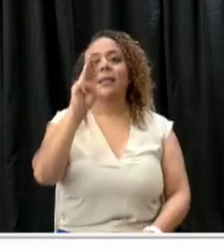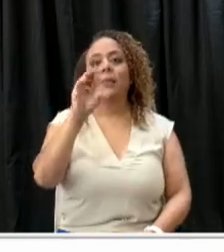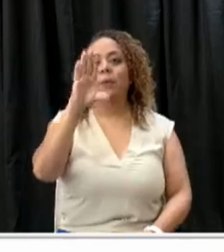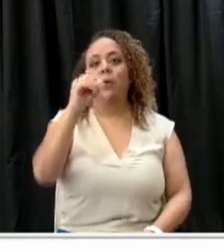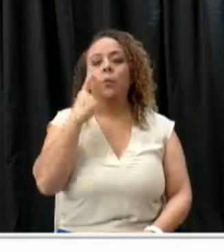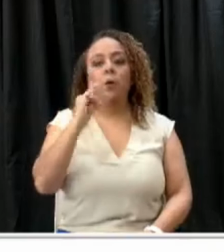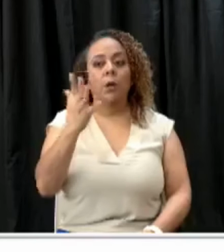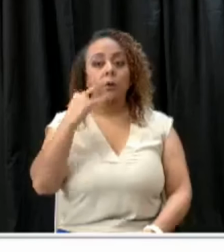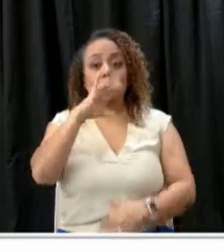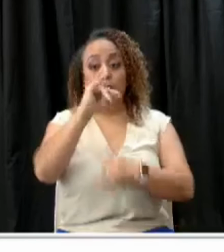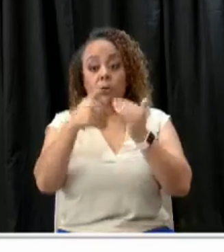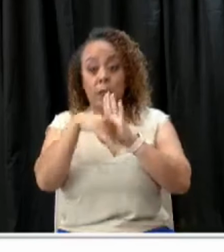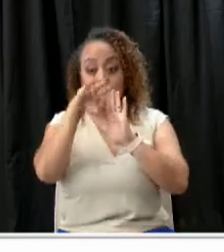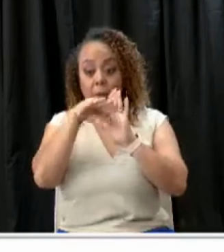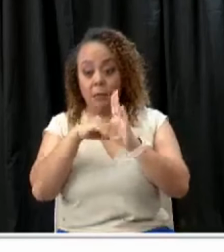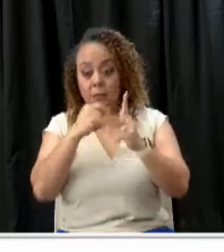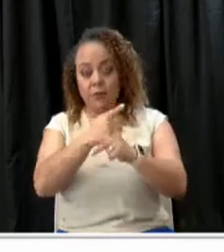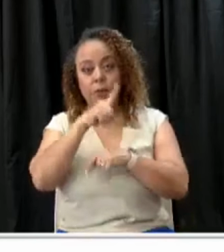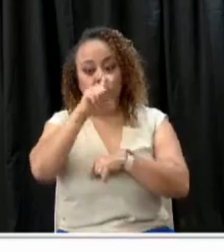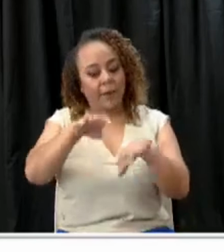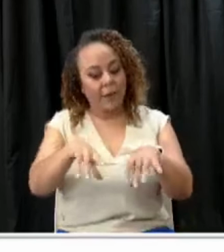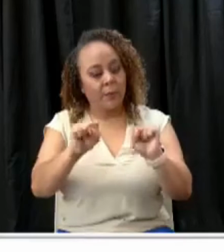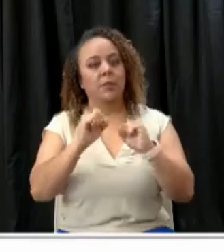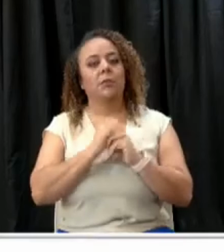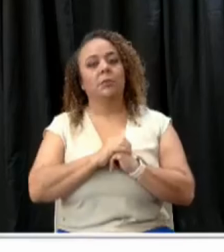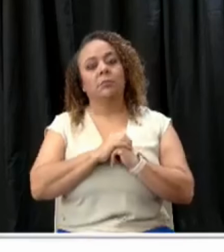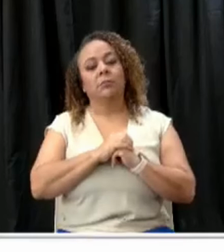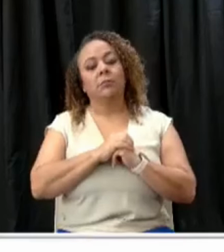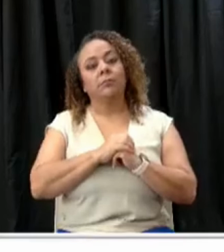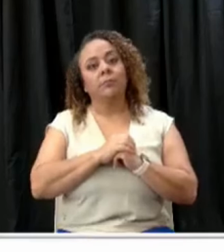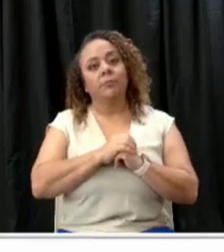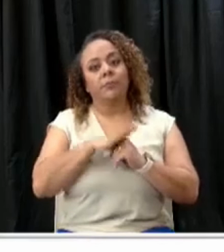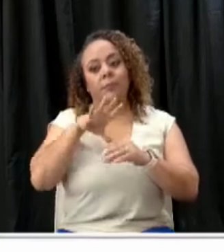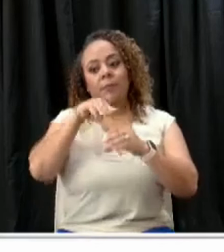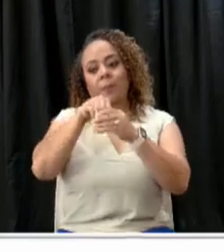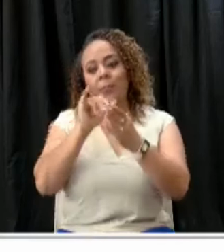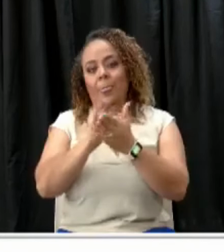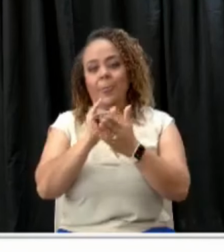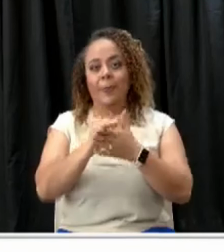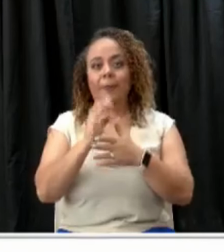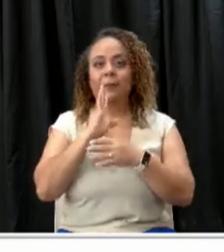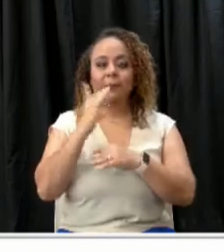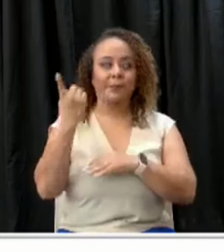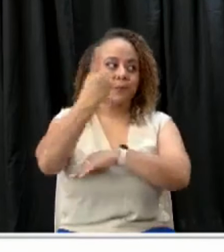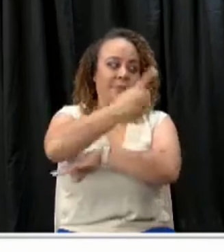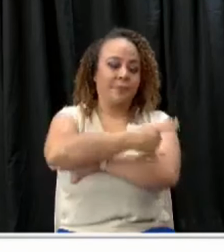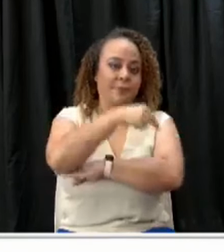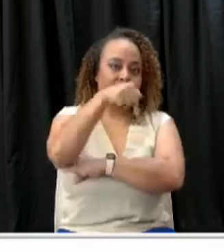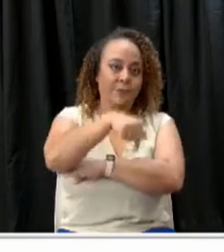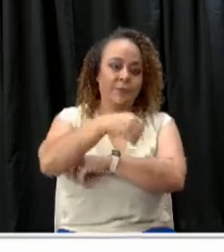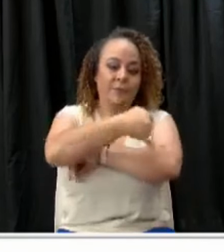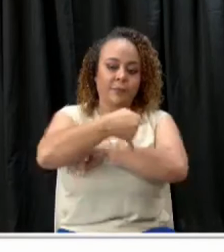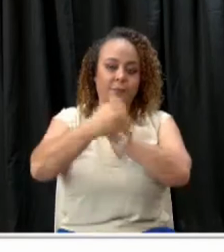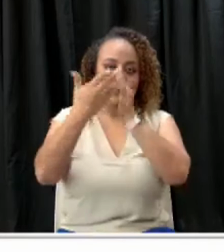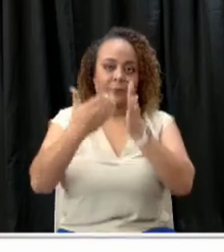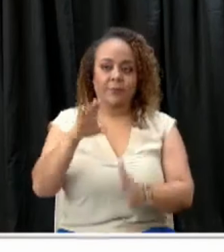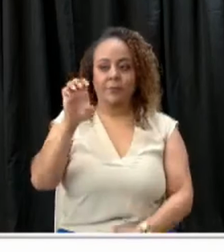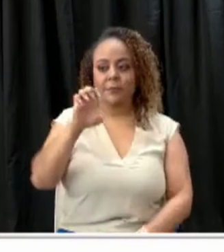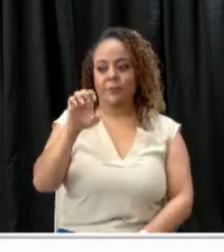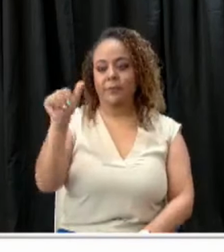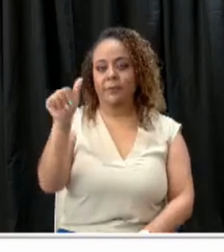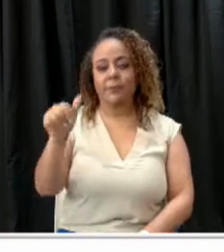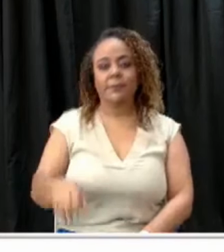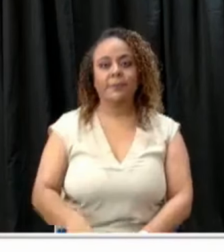las medidas de prevención que deben de tomarse, que parte de ellas nos ha hablado el día de hoy el ingeniero